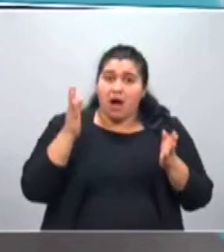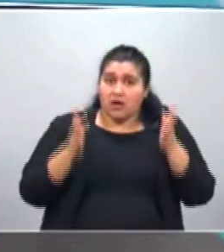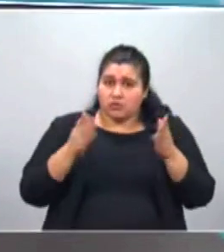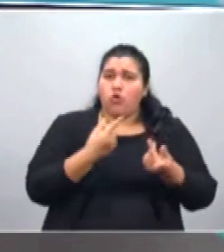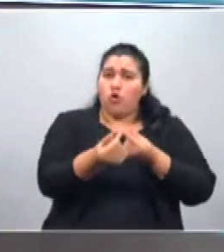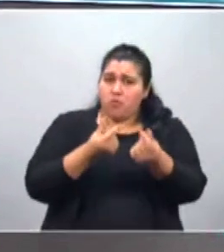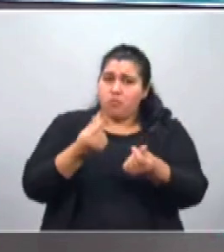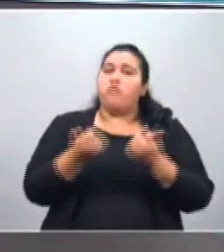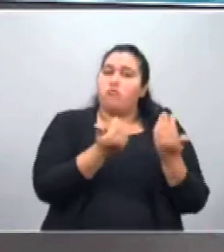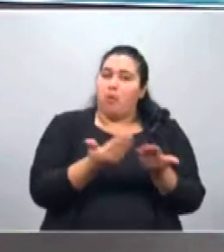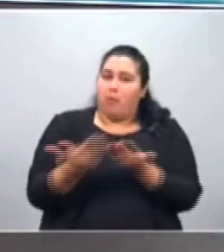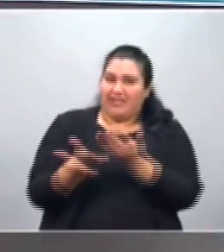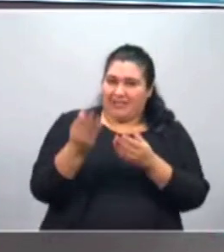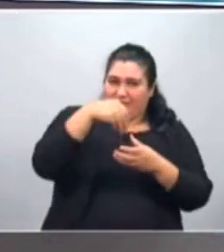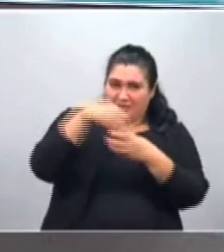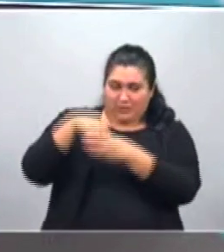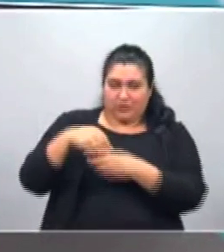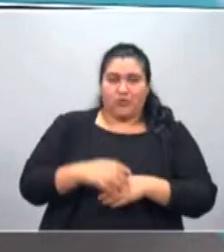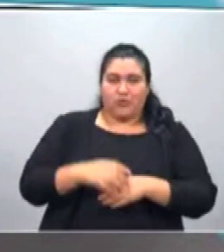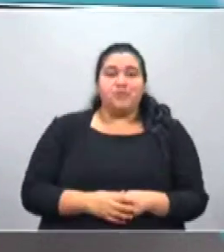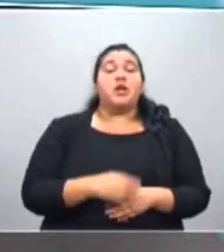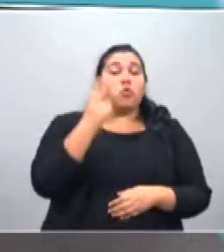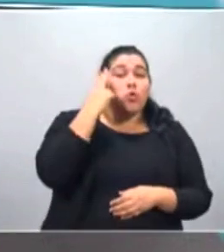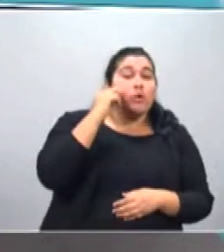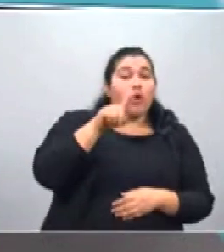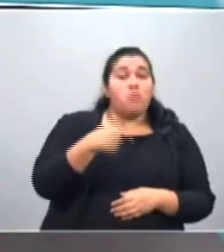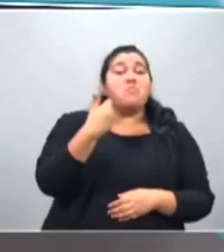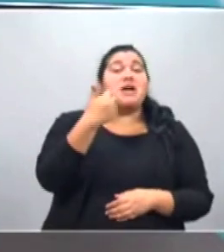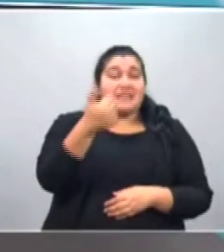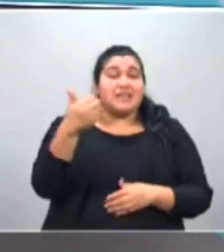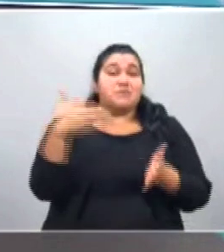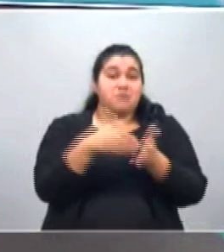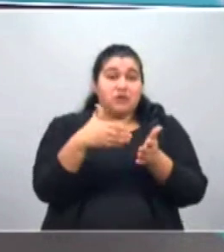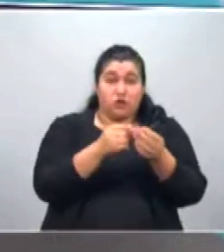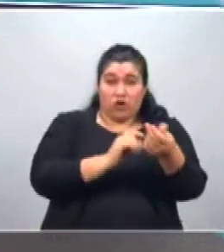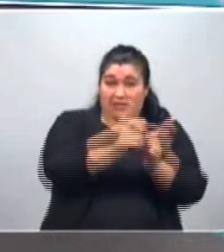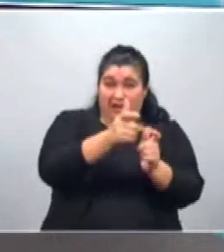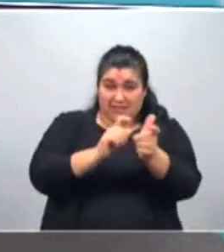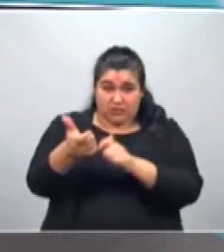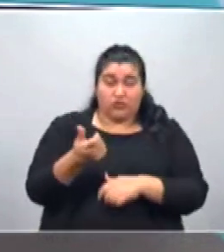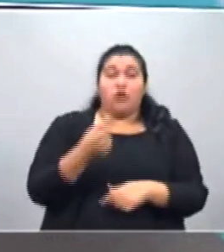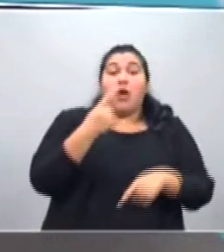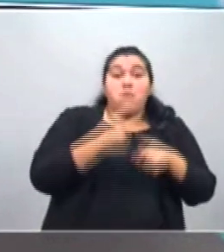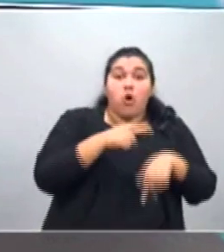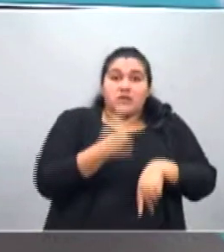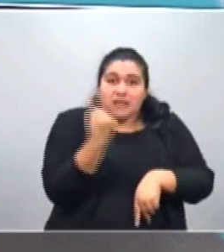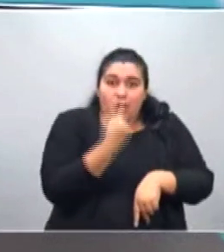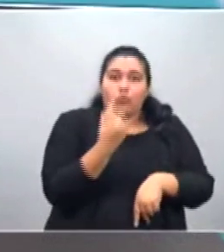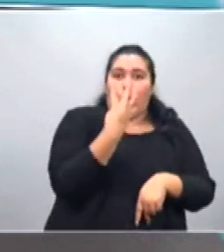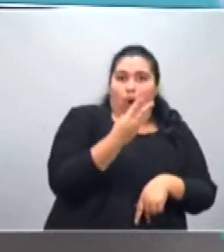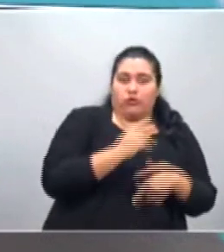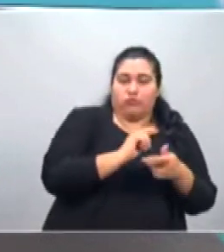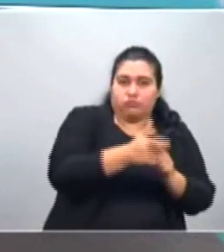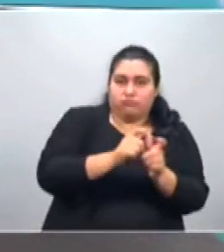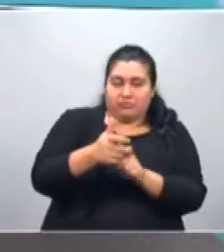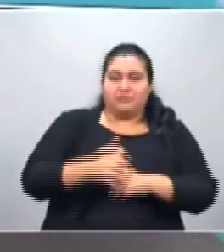como también agropecuario, con el detalle pormenorizado de cuál es, según señalaron, la deuda que el gobierno nacional tendría